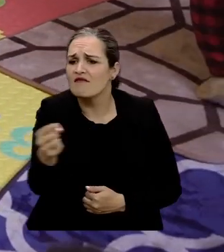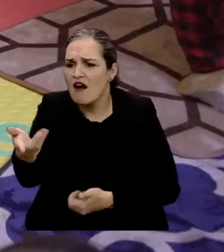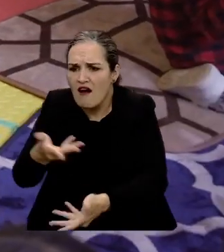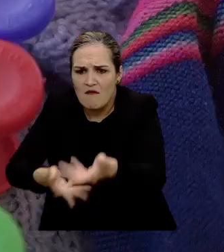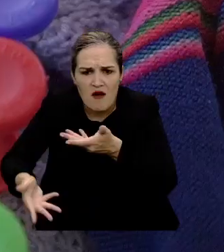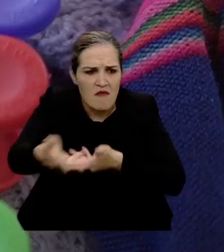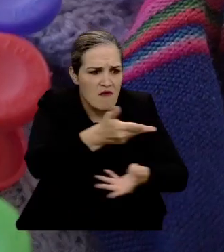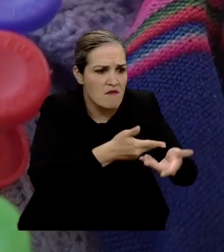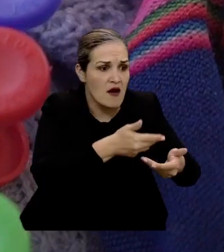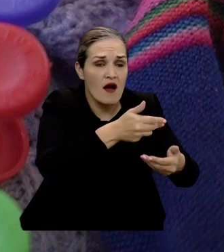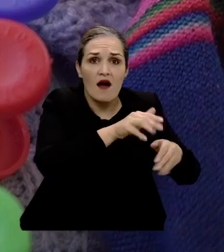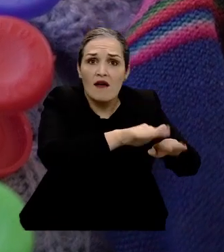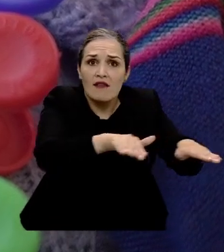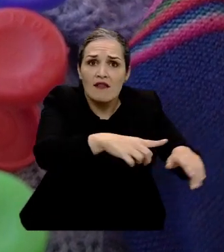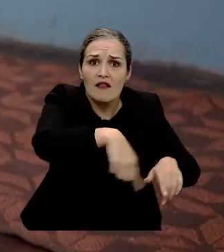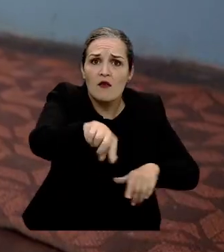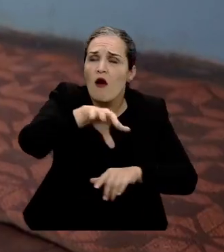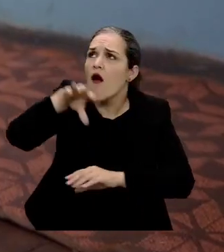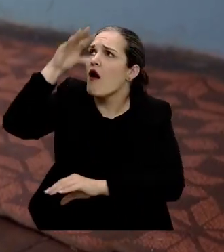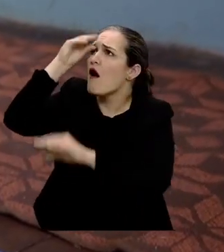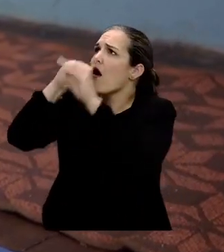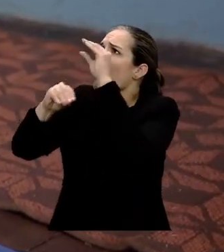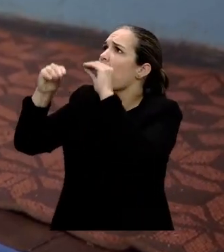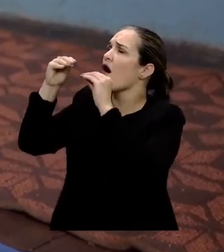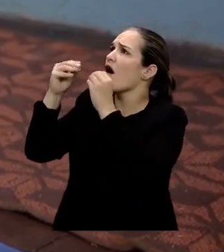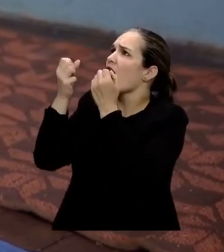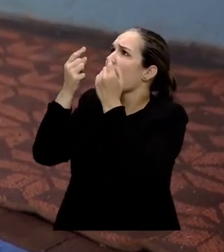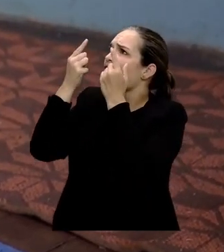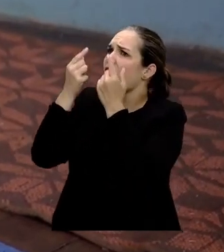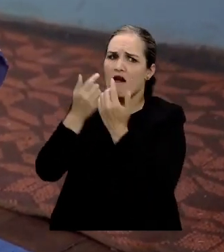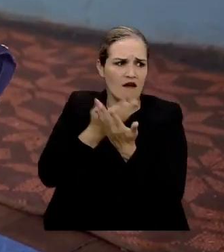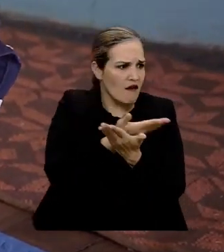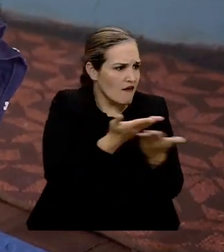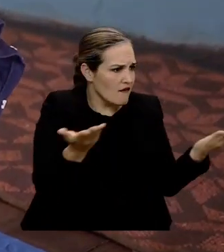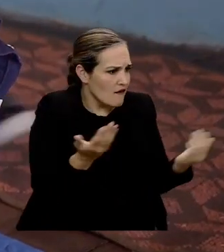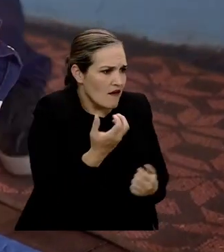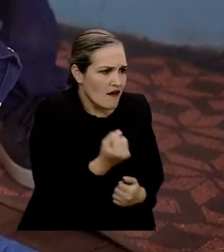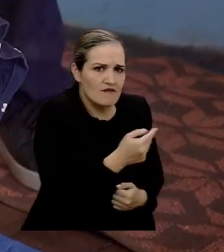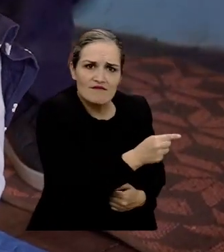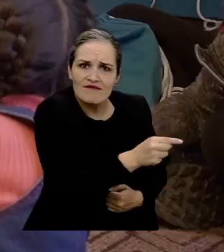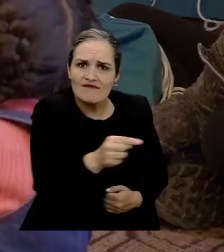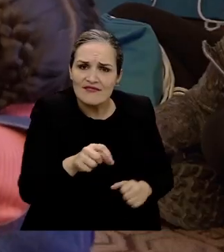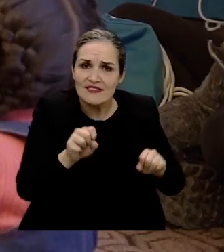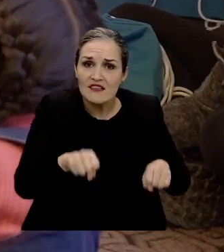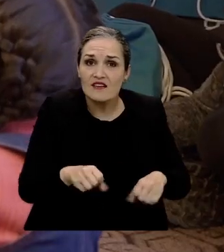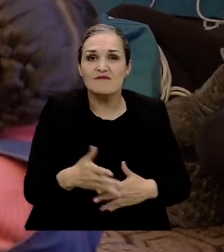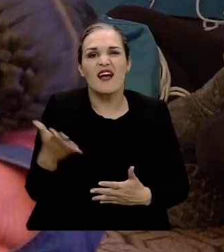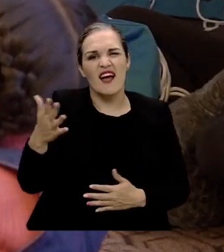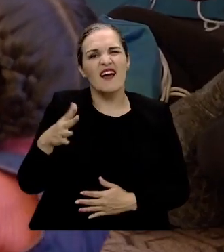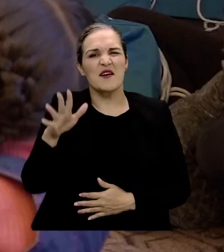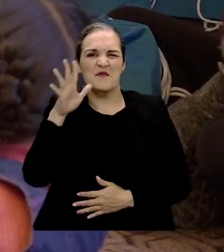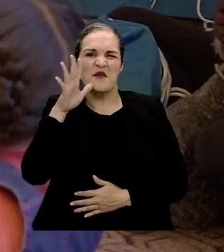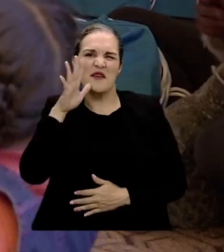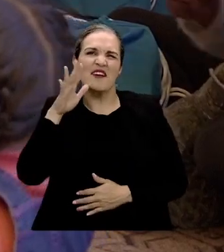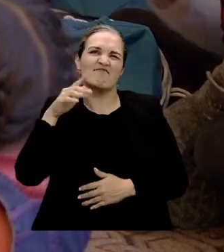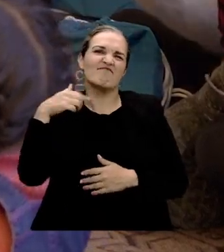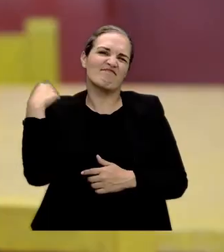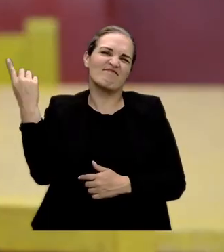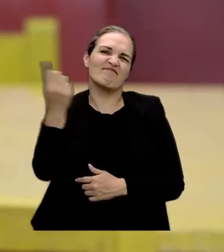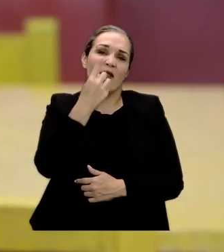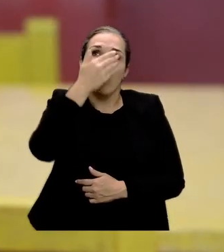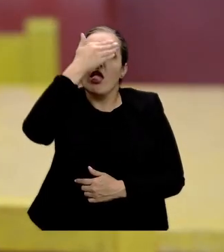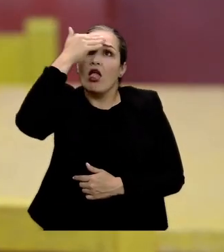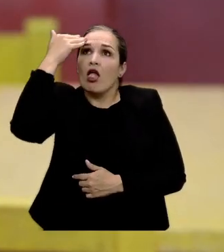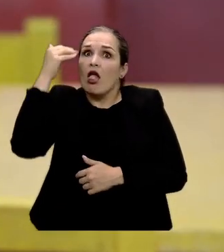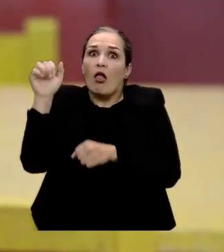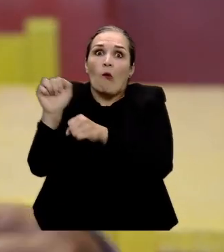contexto y aprende el niño a usar lo que tiene. Muchas veces las mamás nos olvidamos de todo